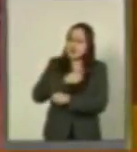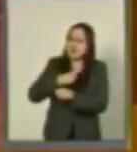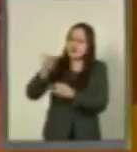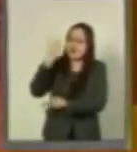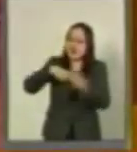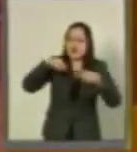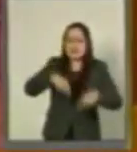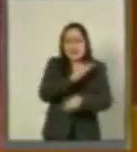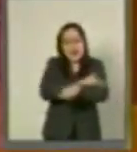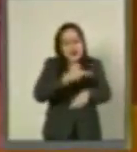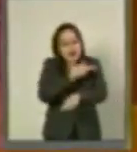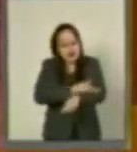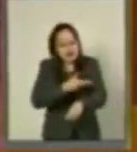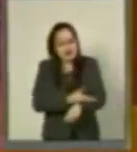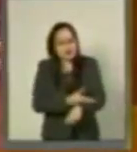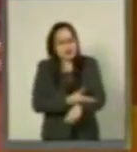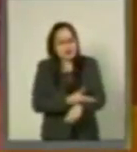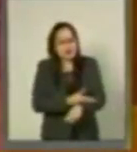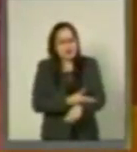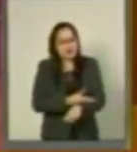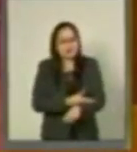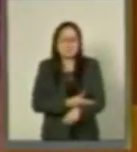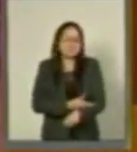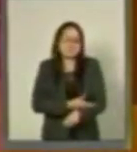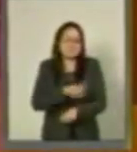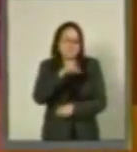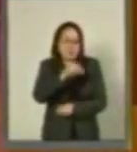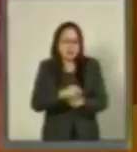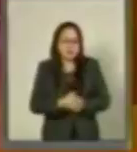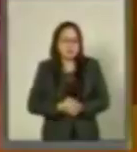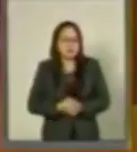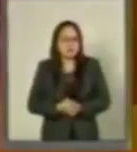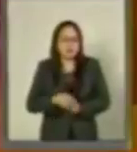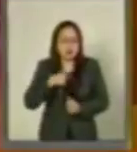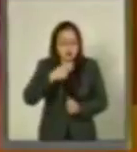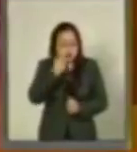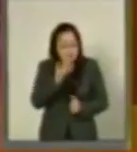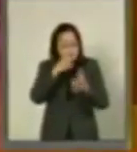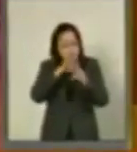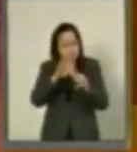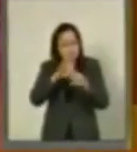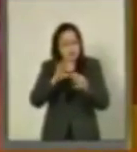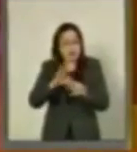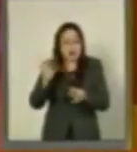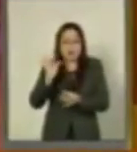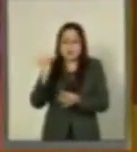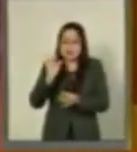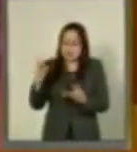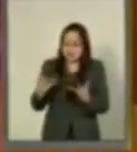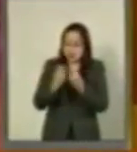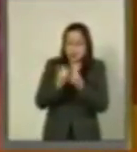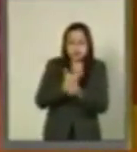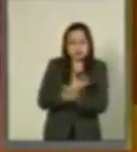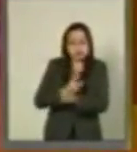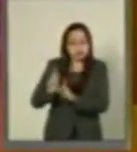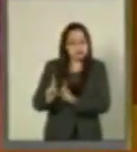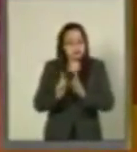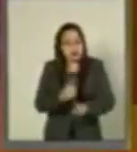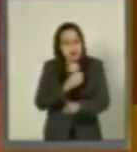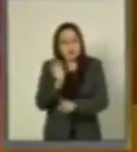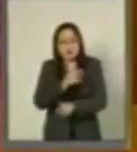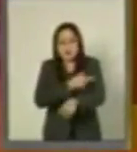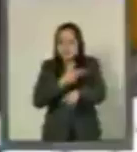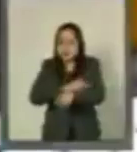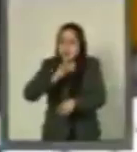resolverlo. Yo quiero decirles que no. Yo quiero decirles que si no nos acompañamos, no vamos a resolverlo